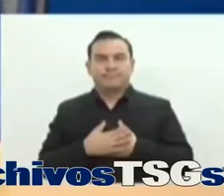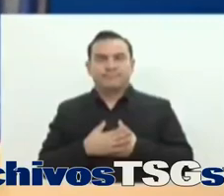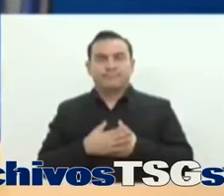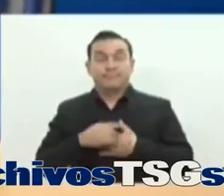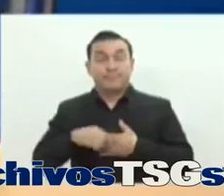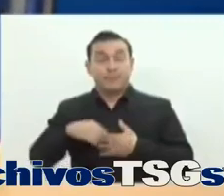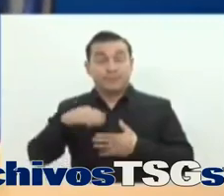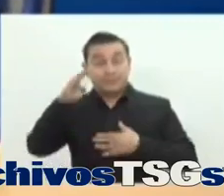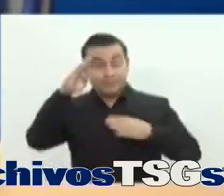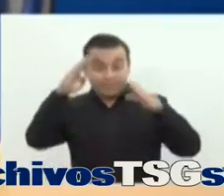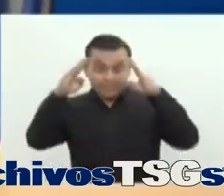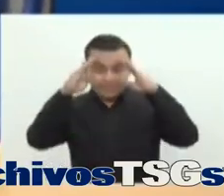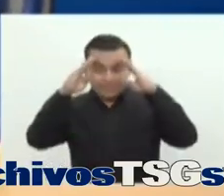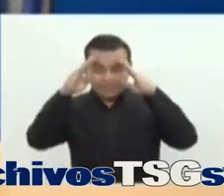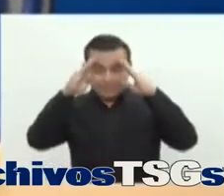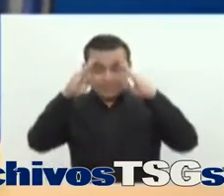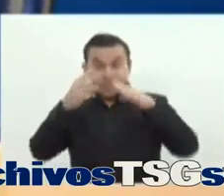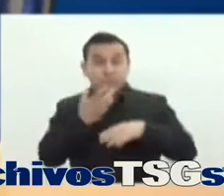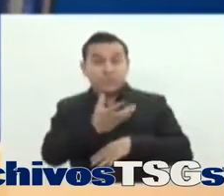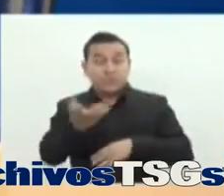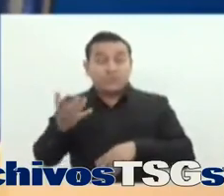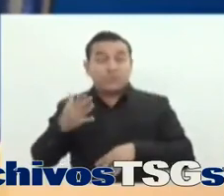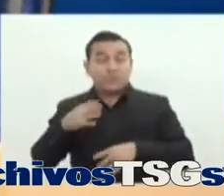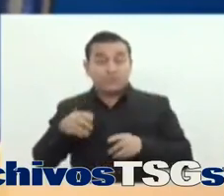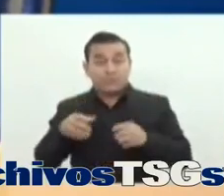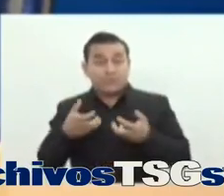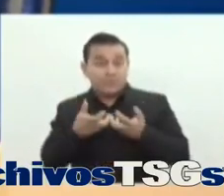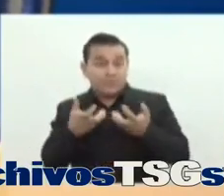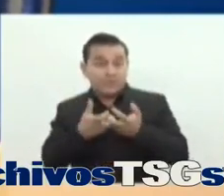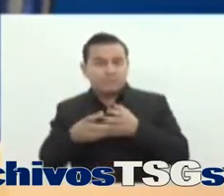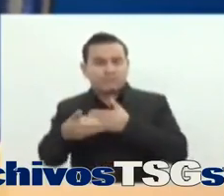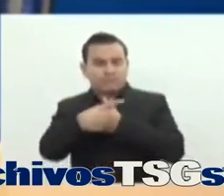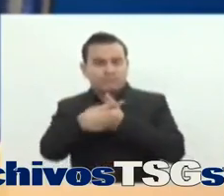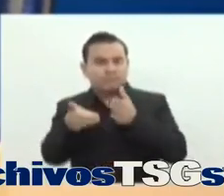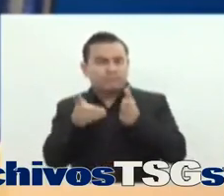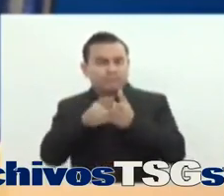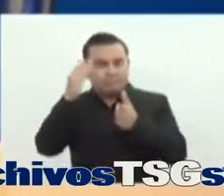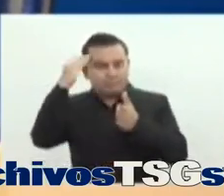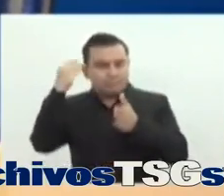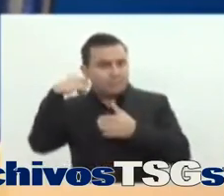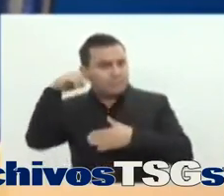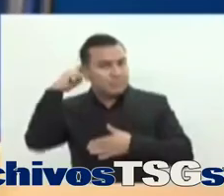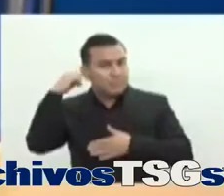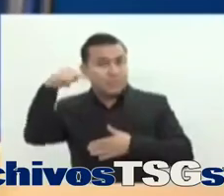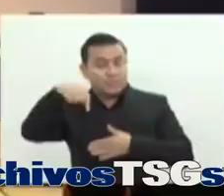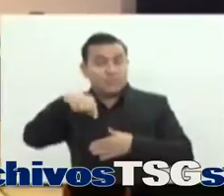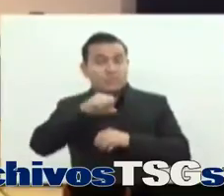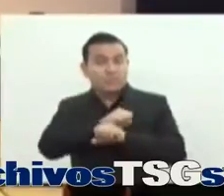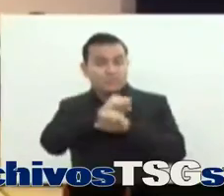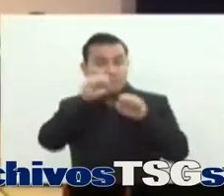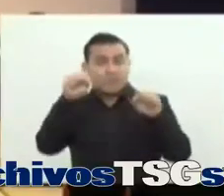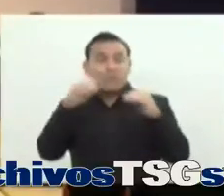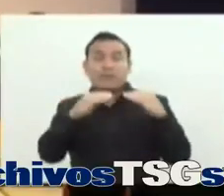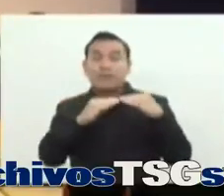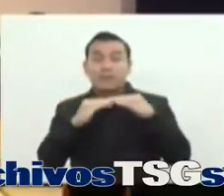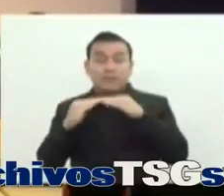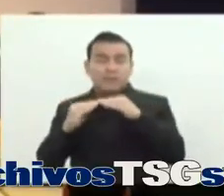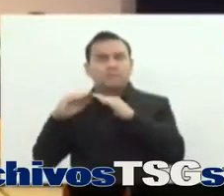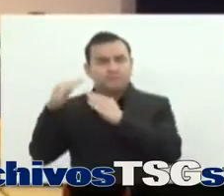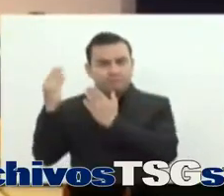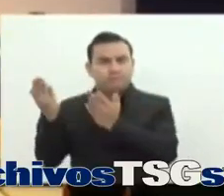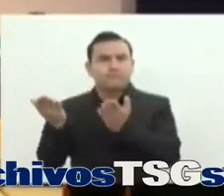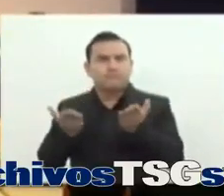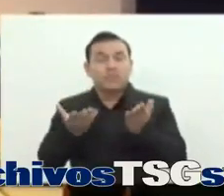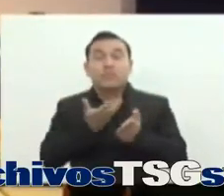Un saludo muy especial, colegas diputados, diputadas, en esta mañana. También para todos, le damos la bienvenida